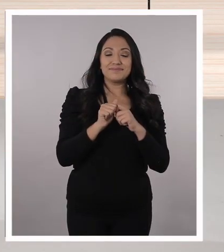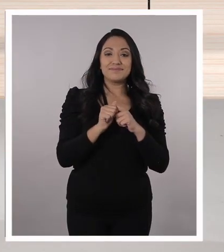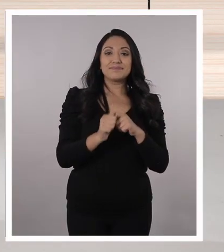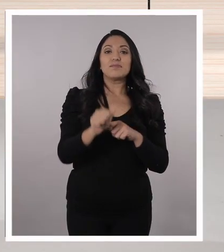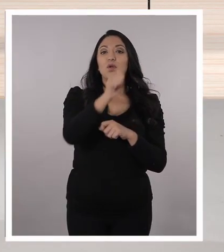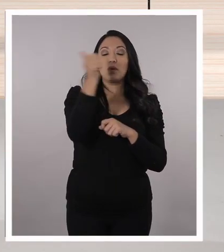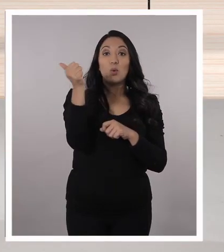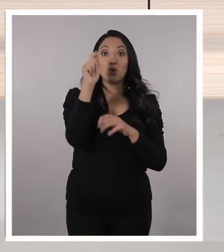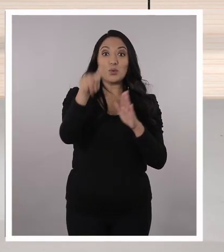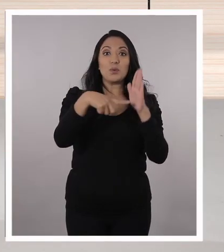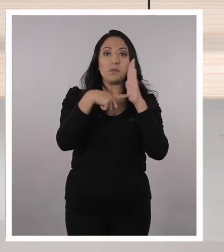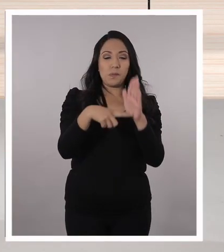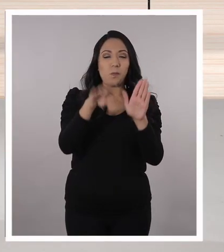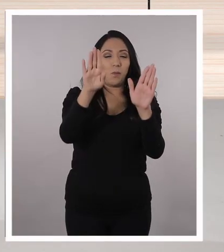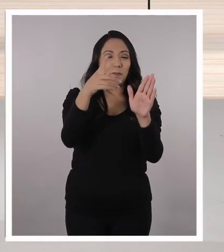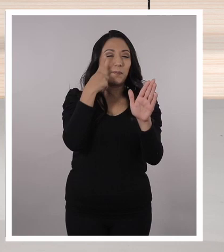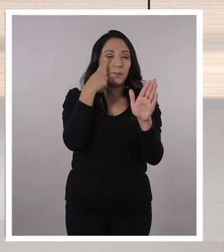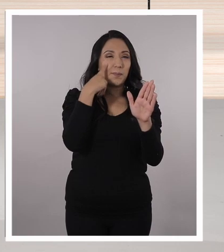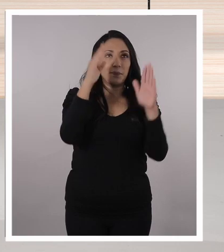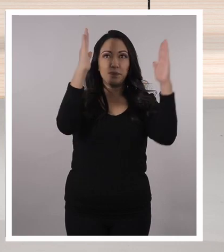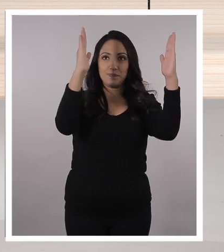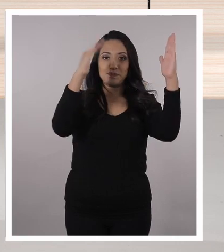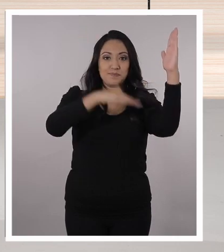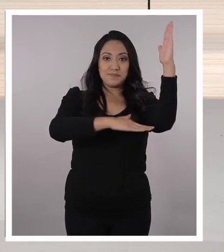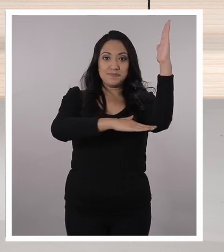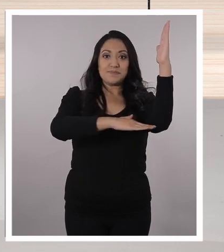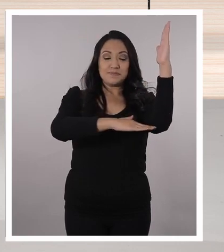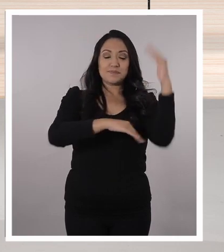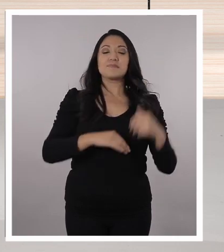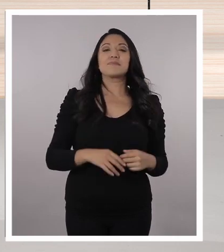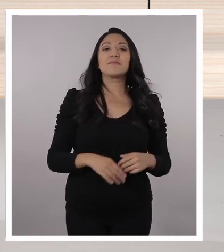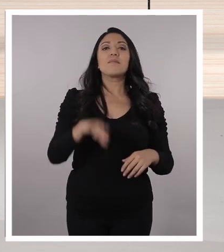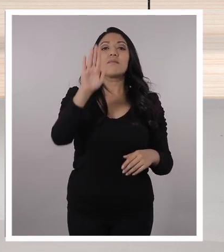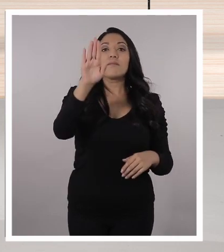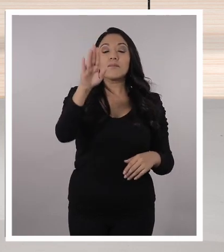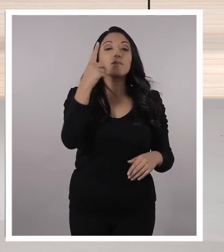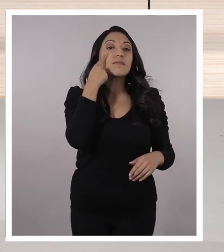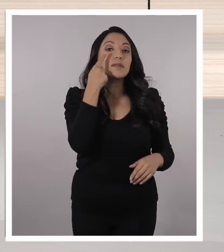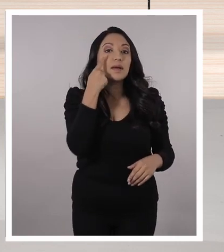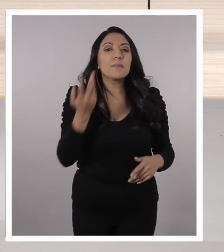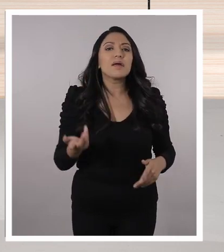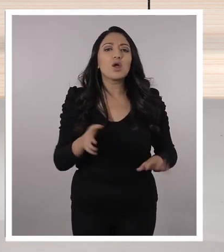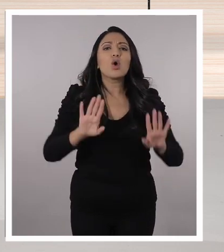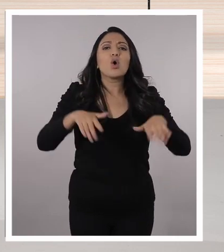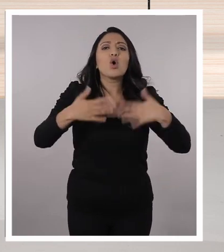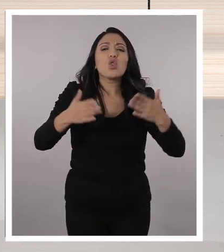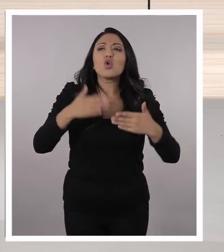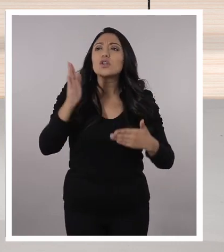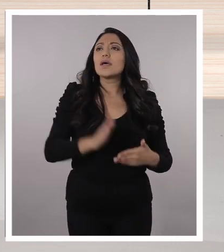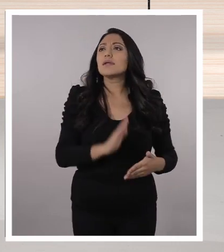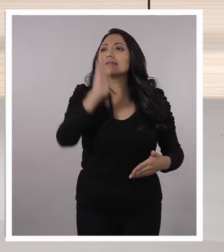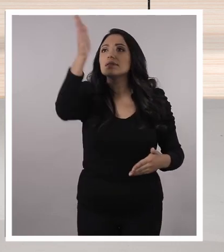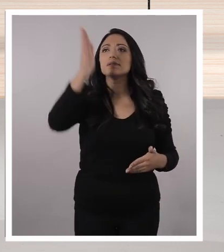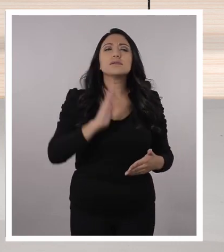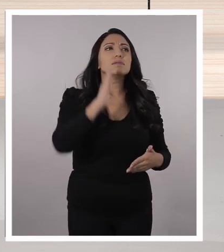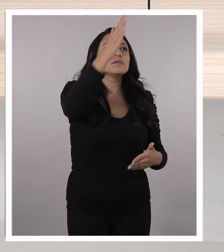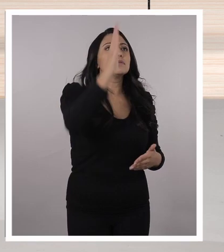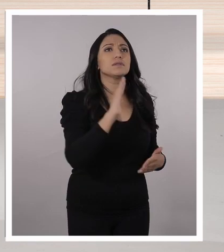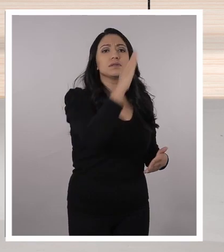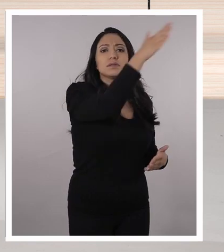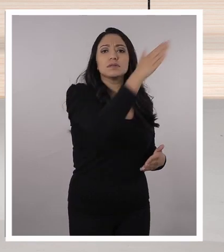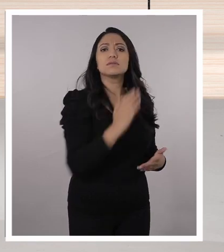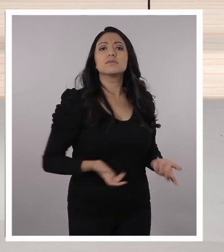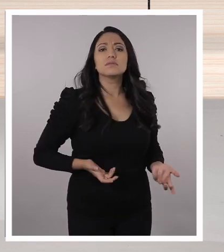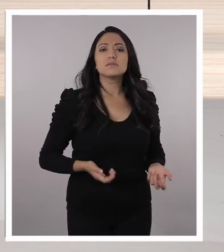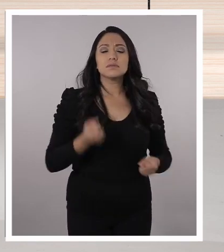Chicos y chicas, justo me encontraron terminando este gráfico de esta investigación, lo cual quiere saber a dónde van a viajar, a dónde